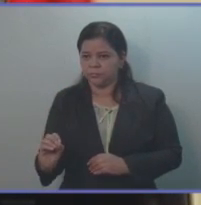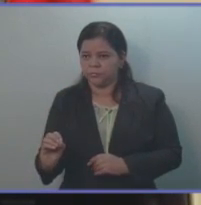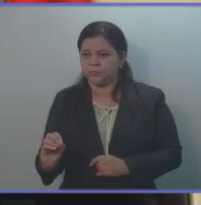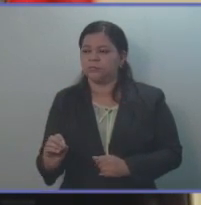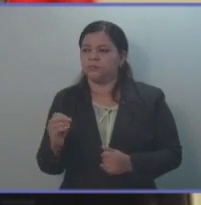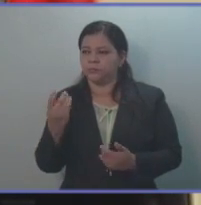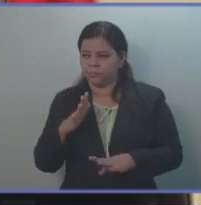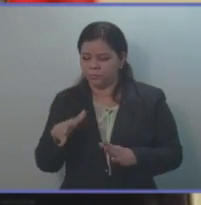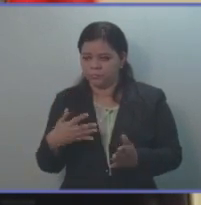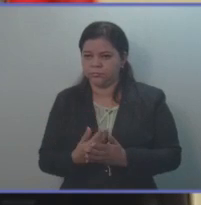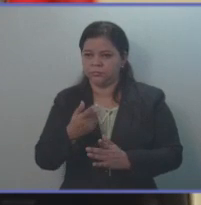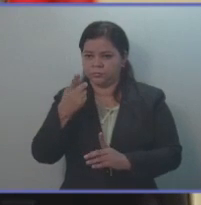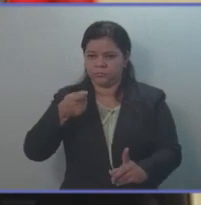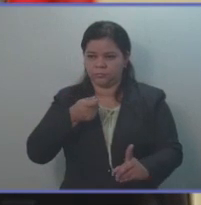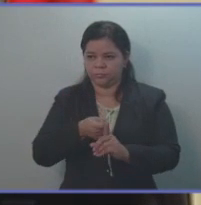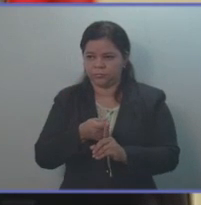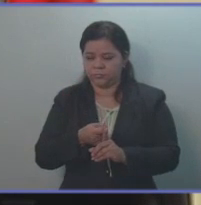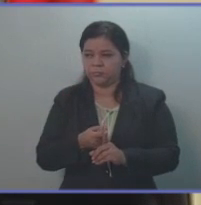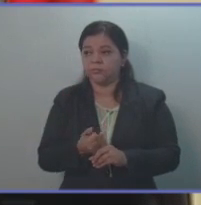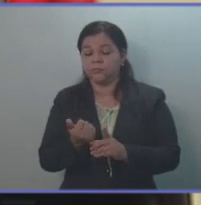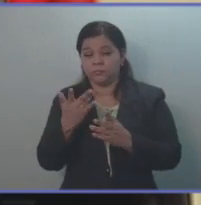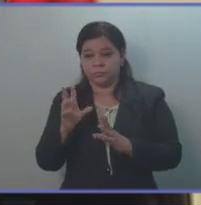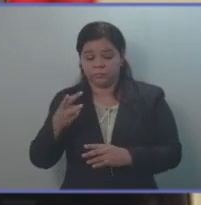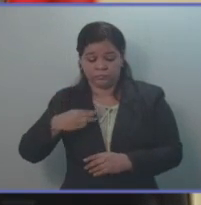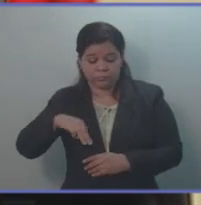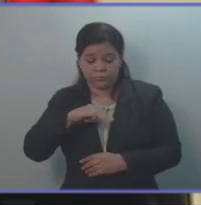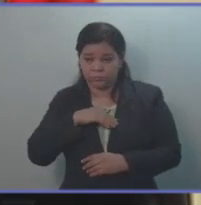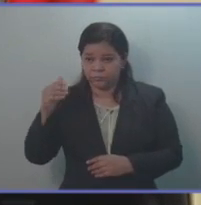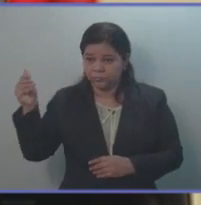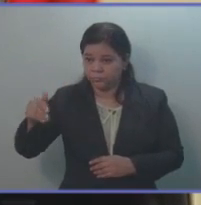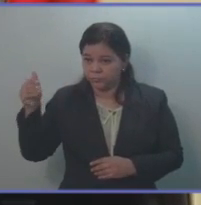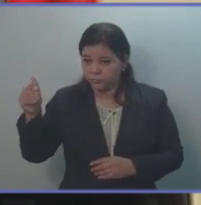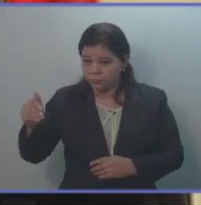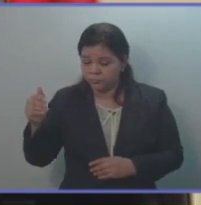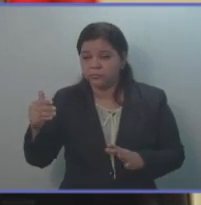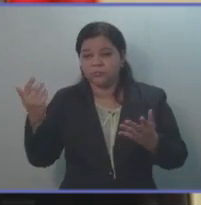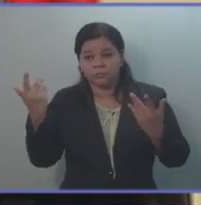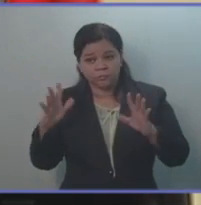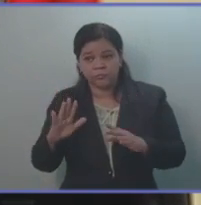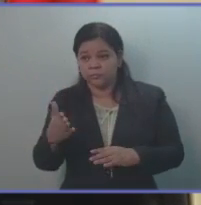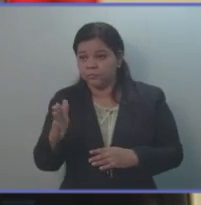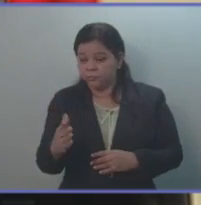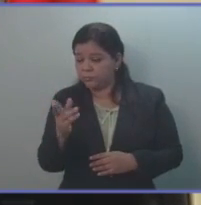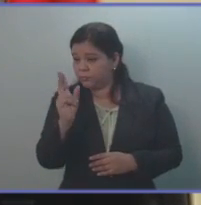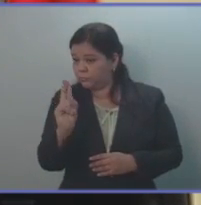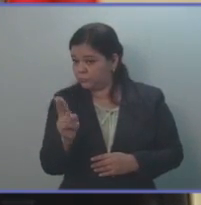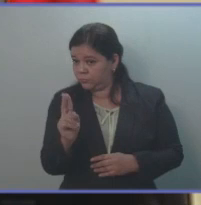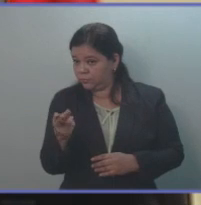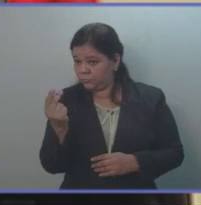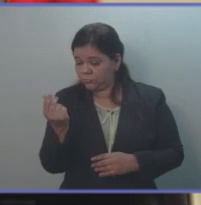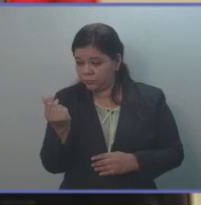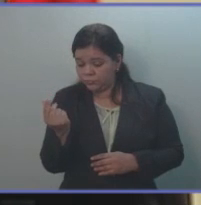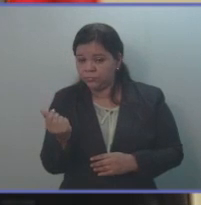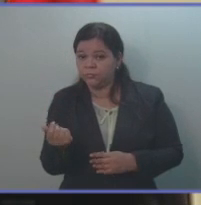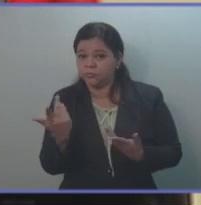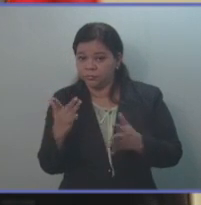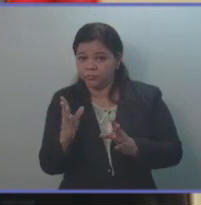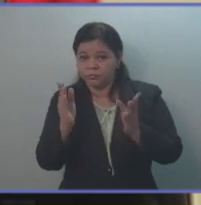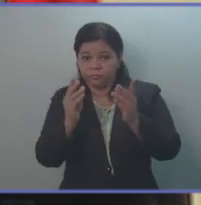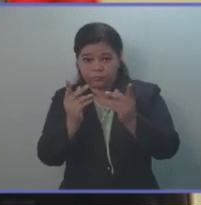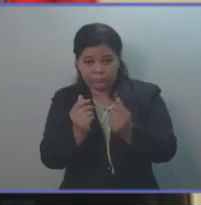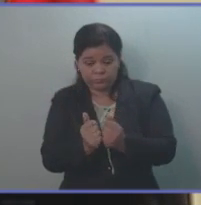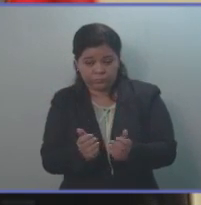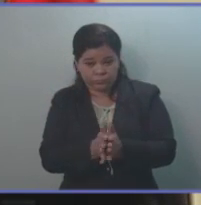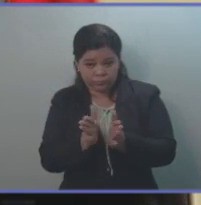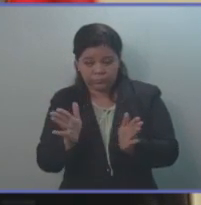del salario mínimo. Si es el MINED, utiliza los mismos recursos que ya asigna el presupuesto general de la